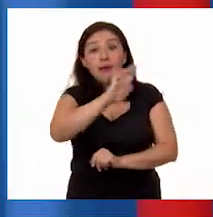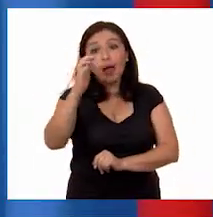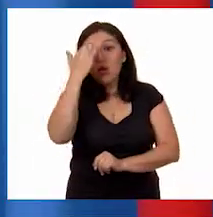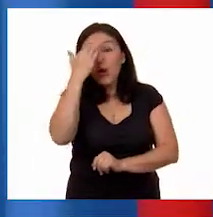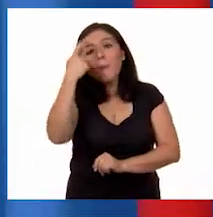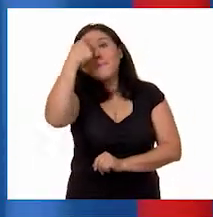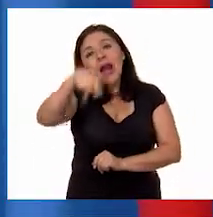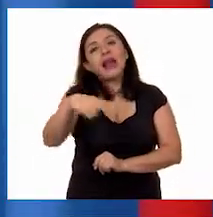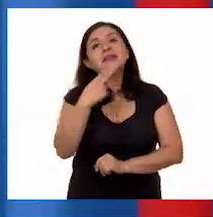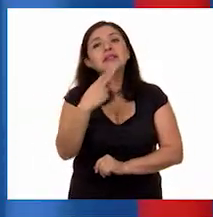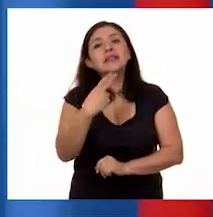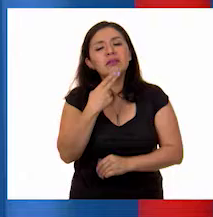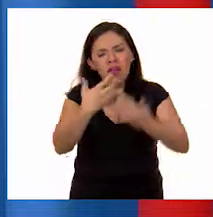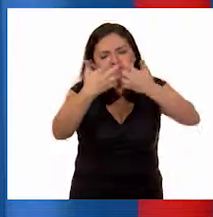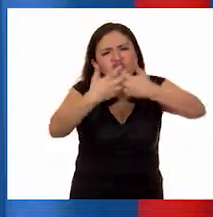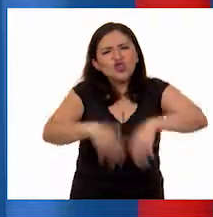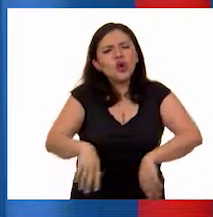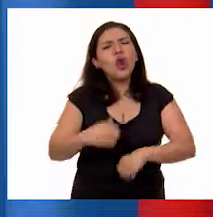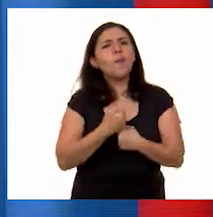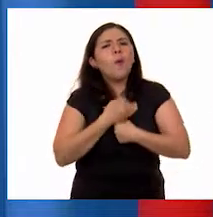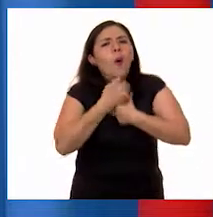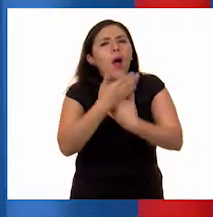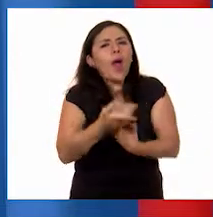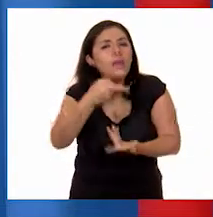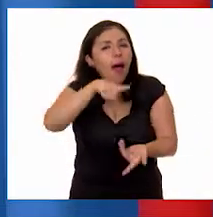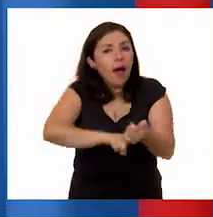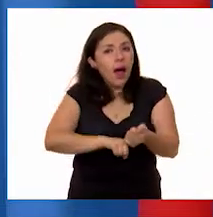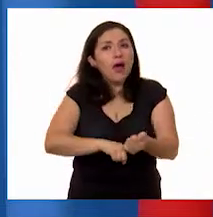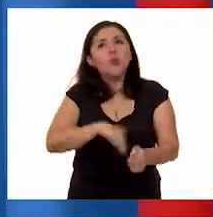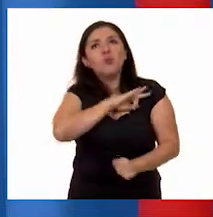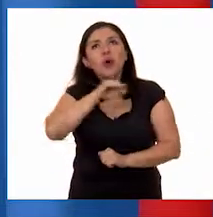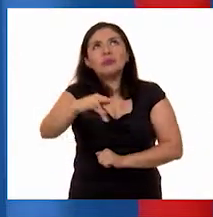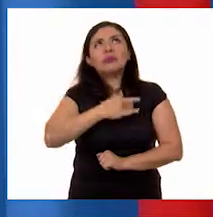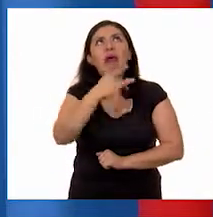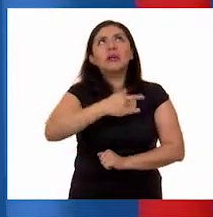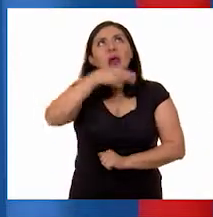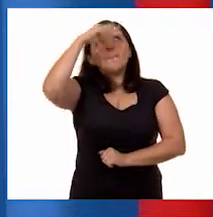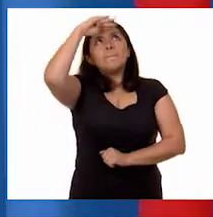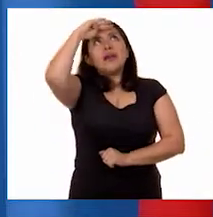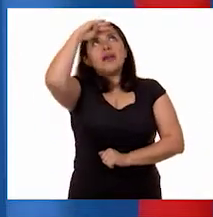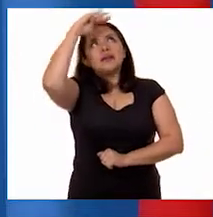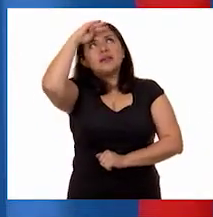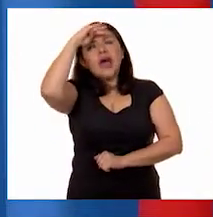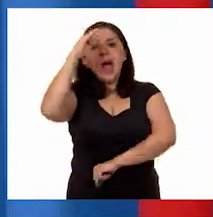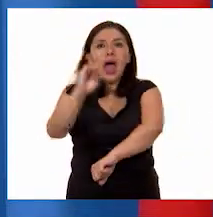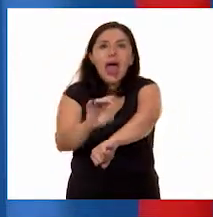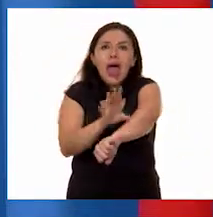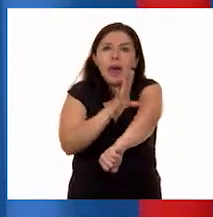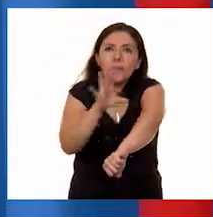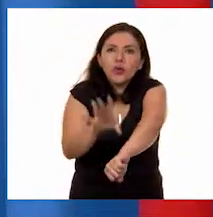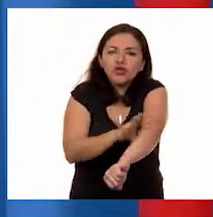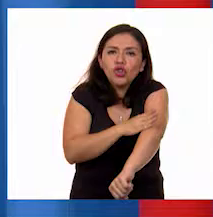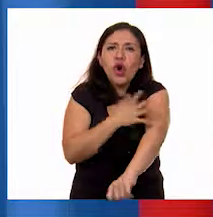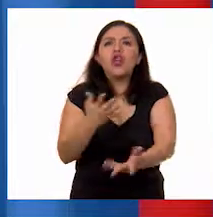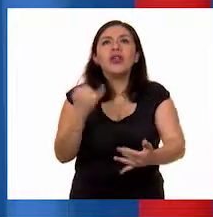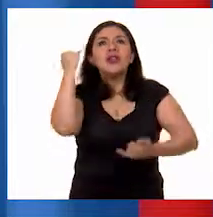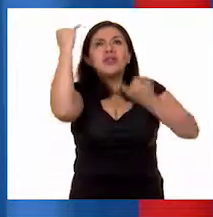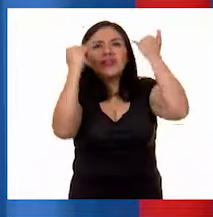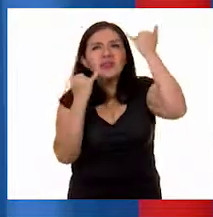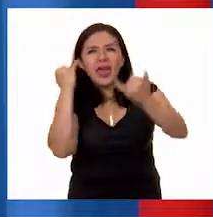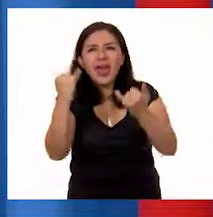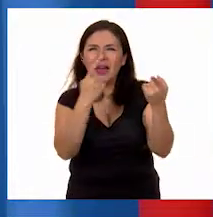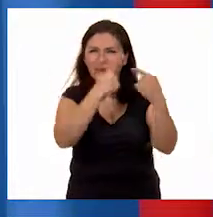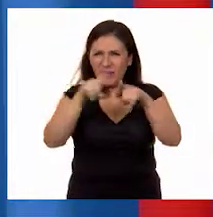el propósito y función de los poemas. Provocar reflexiones, emociones, ideas o pensamientos en los lectores,